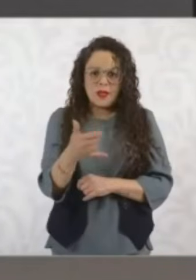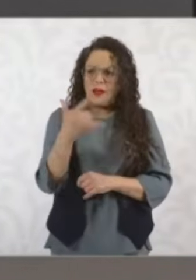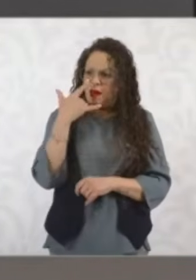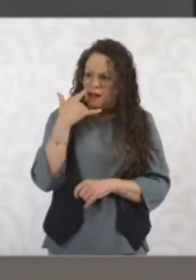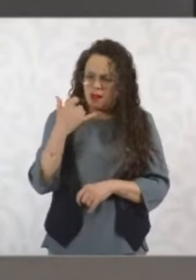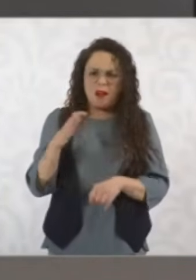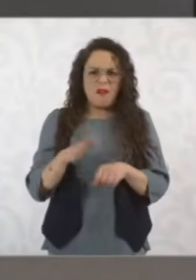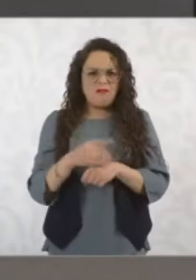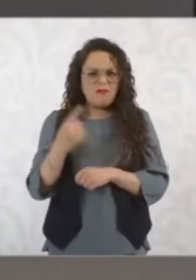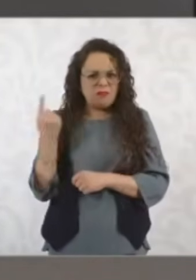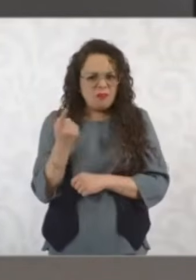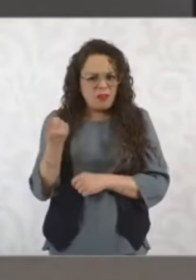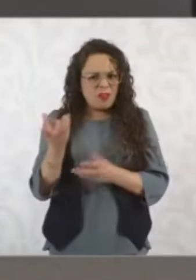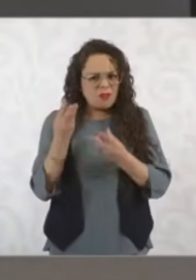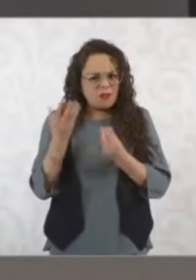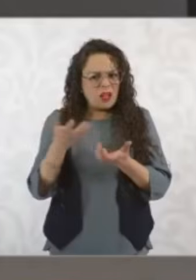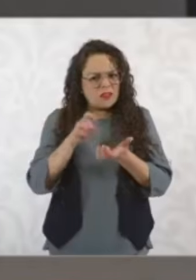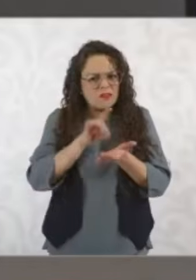tan